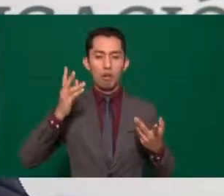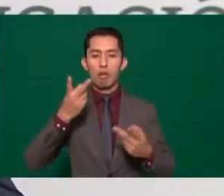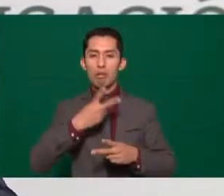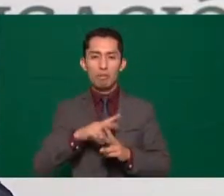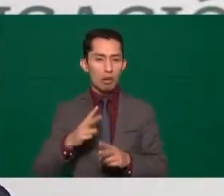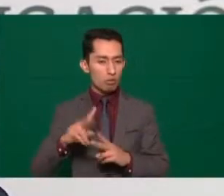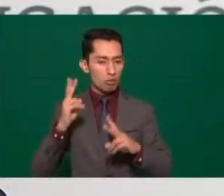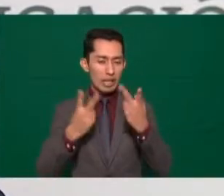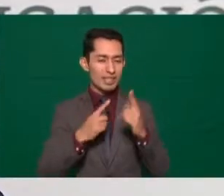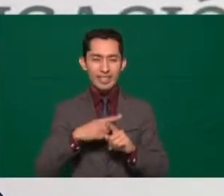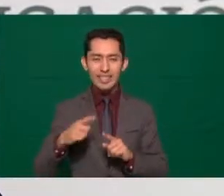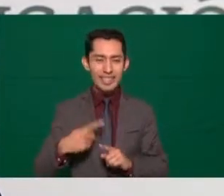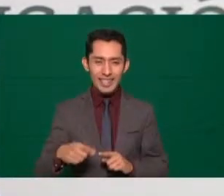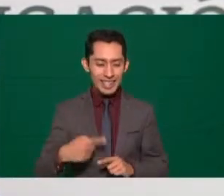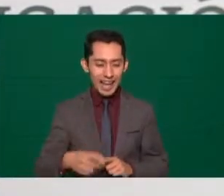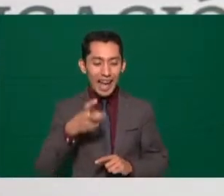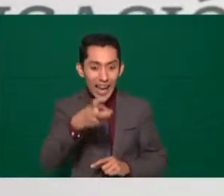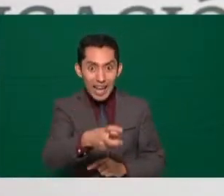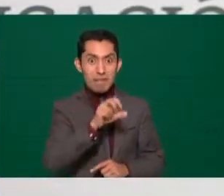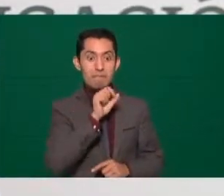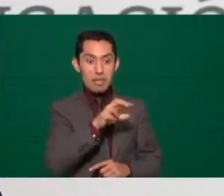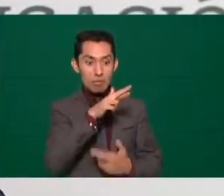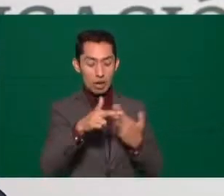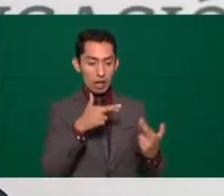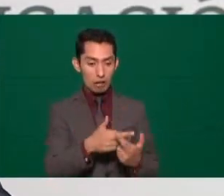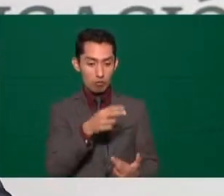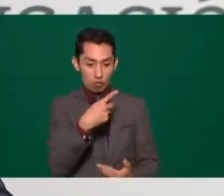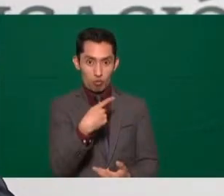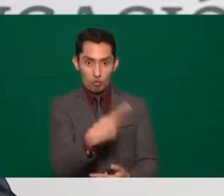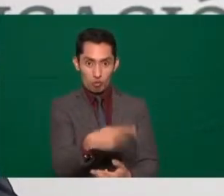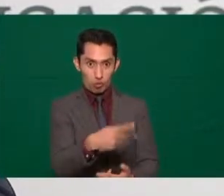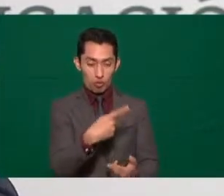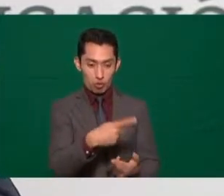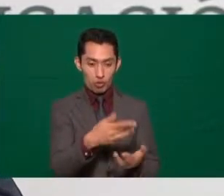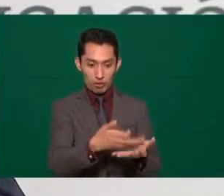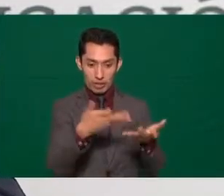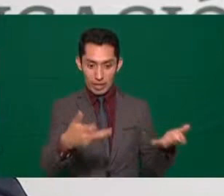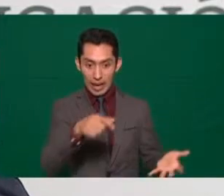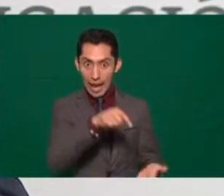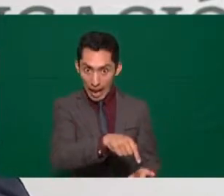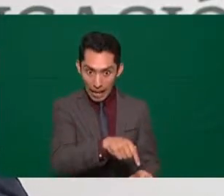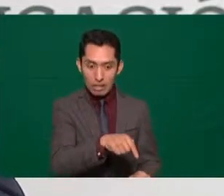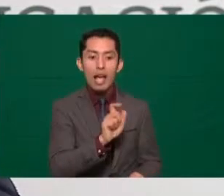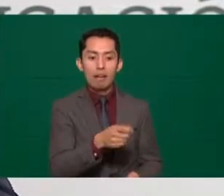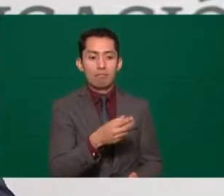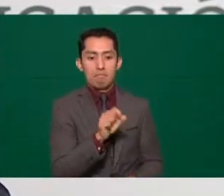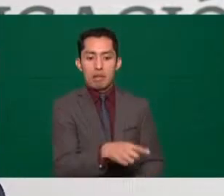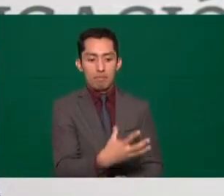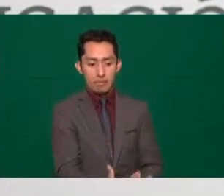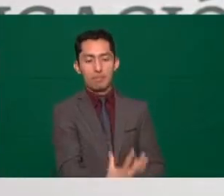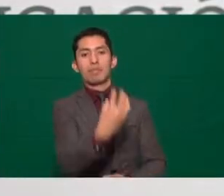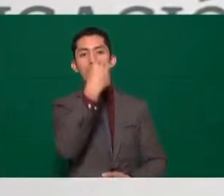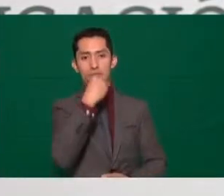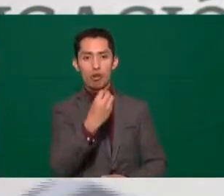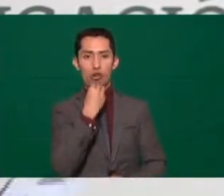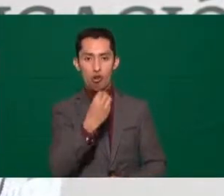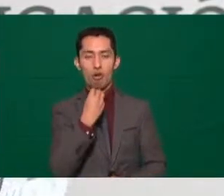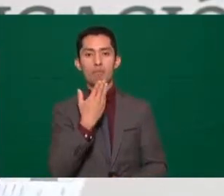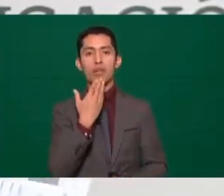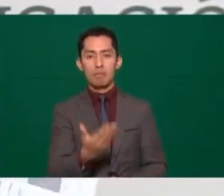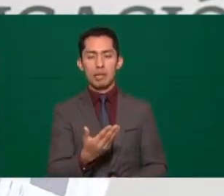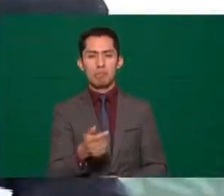verduras. Es comer alimentos sin